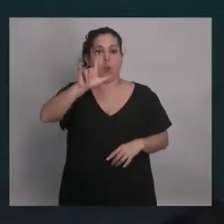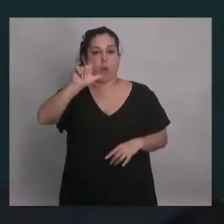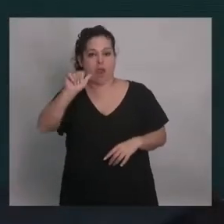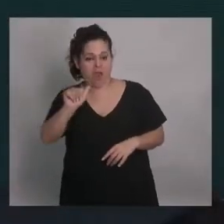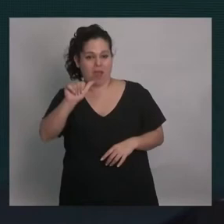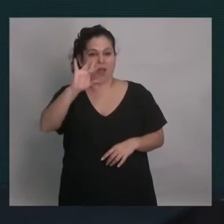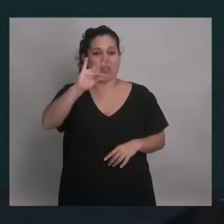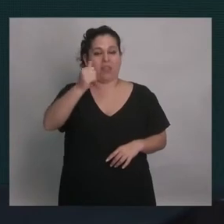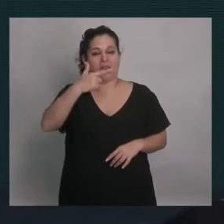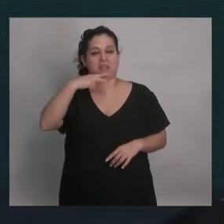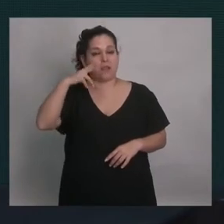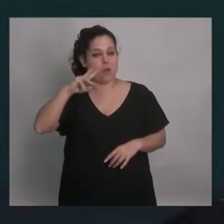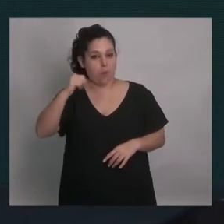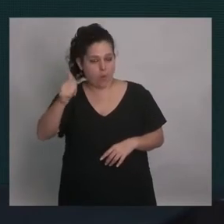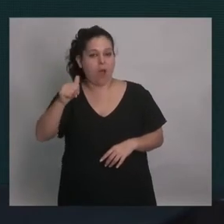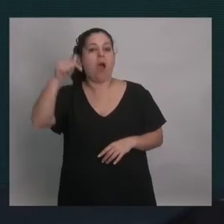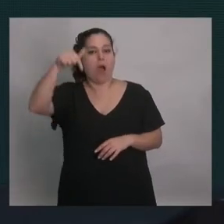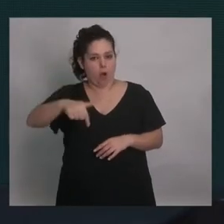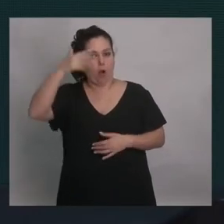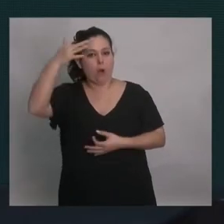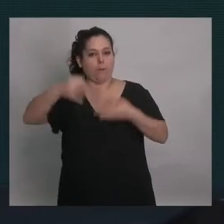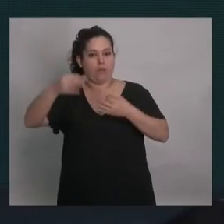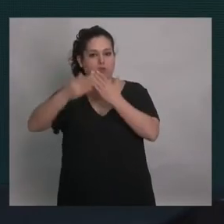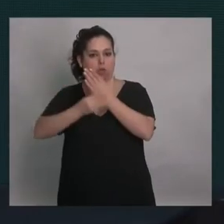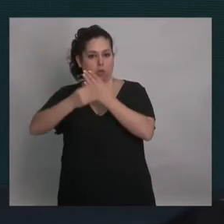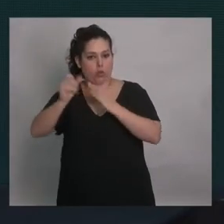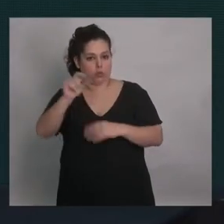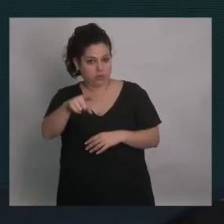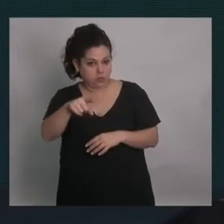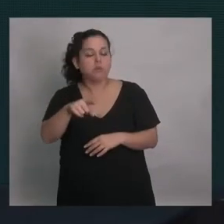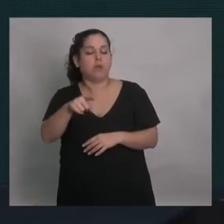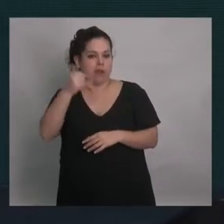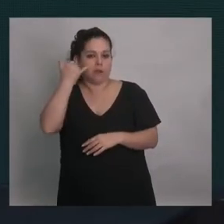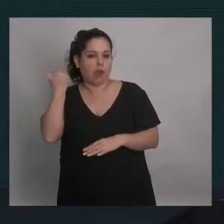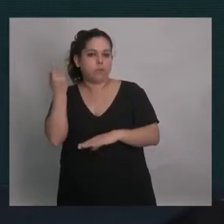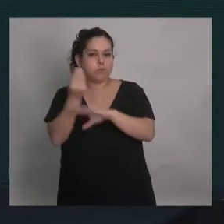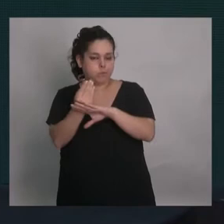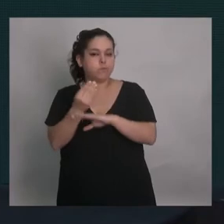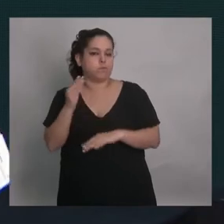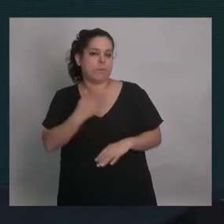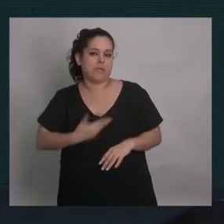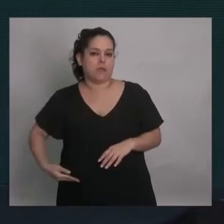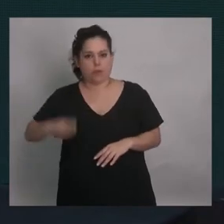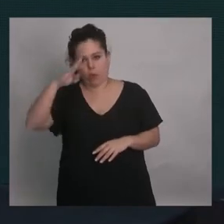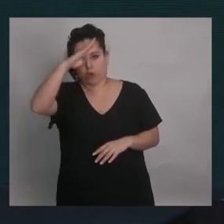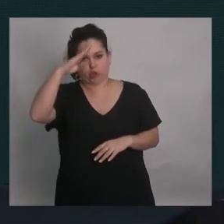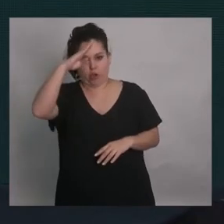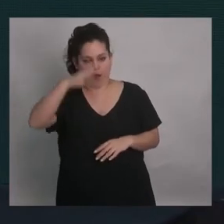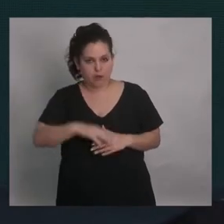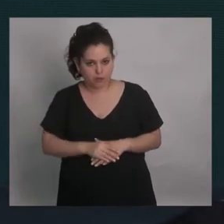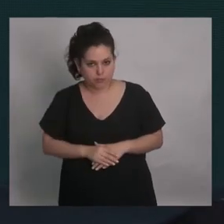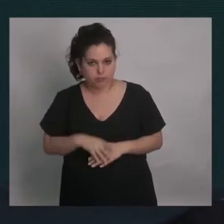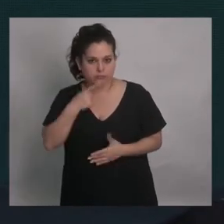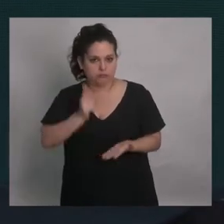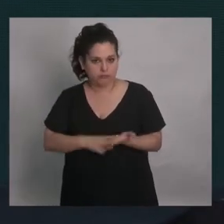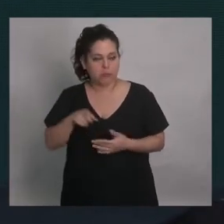será ministro de justicia del presidente electo jair bolsonaro por esto yo